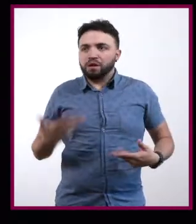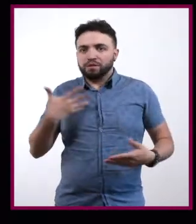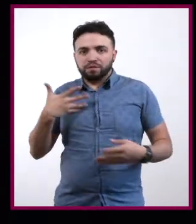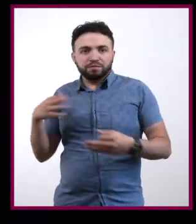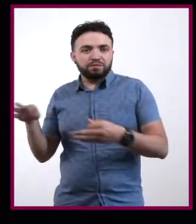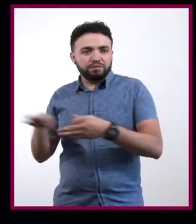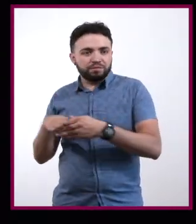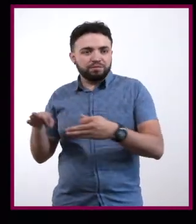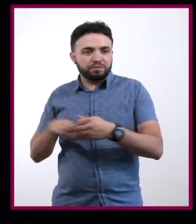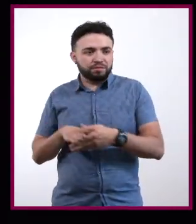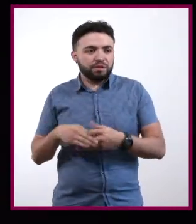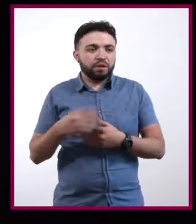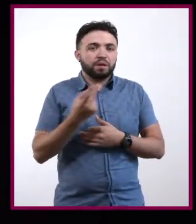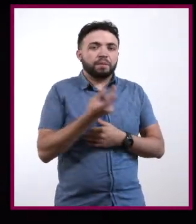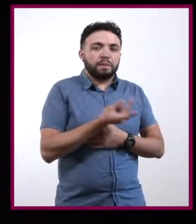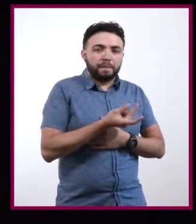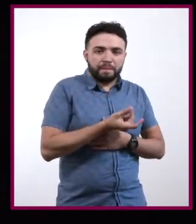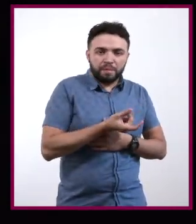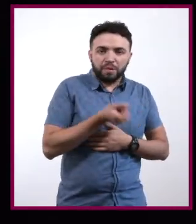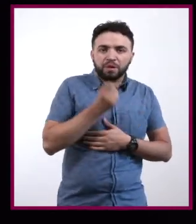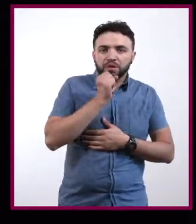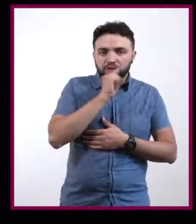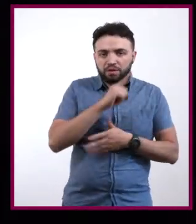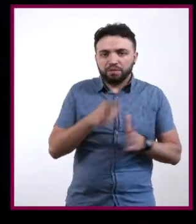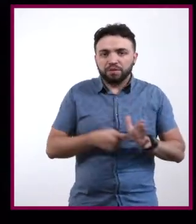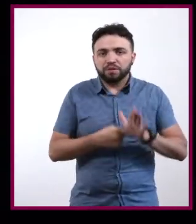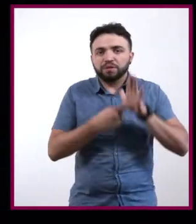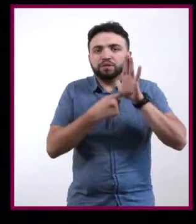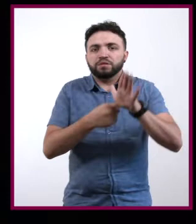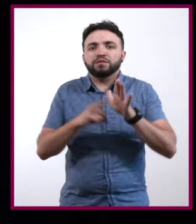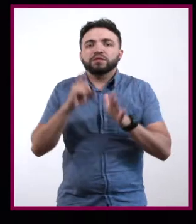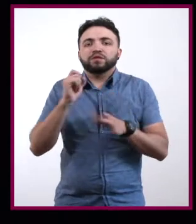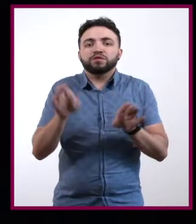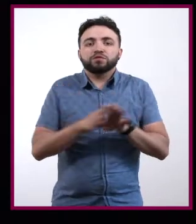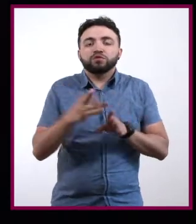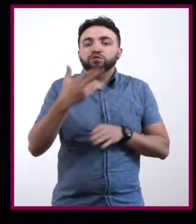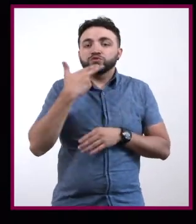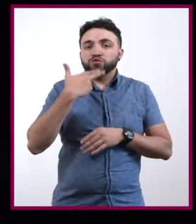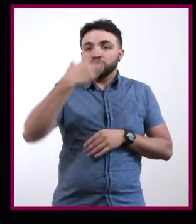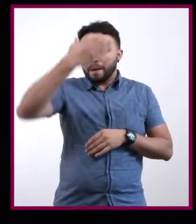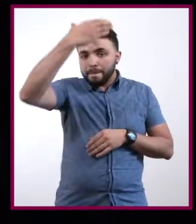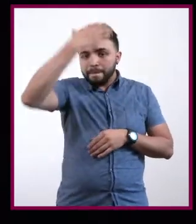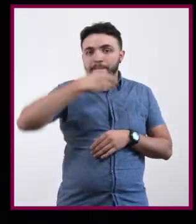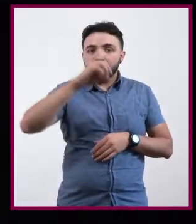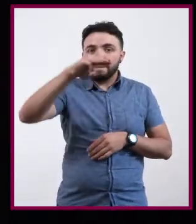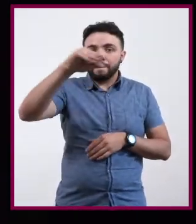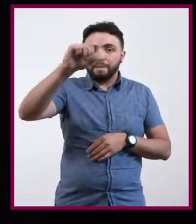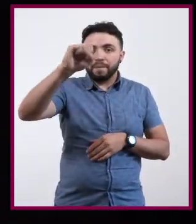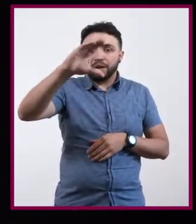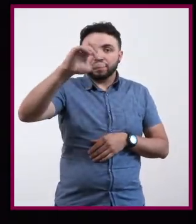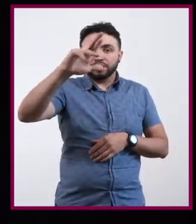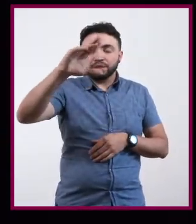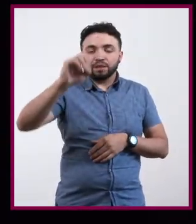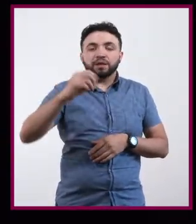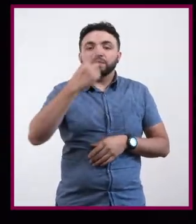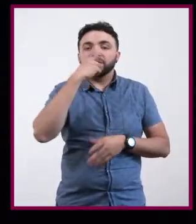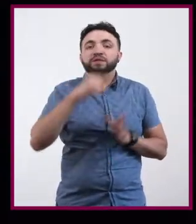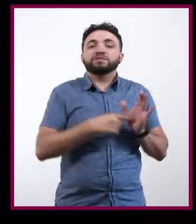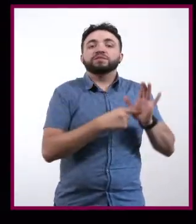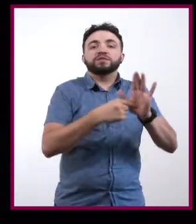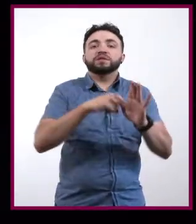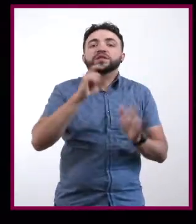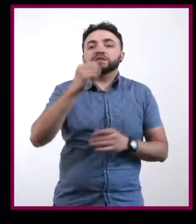frecuentes, perros que se representan usando máscaras que muestran una